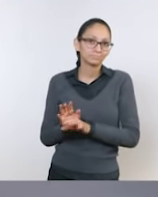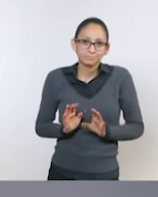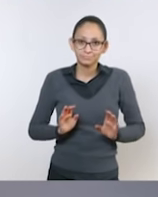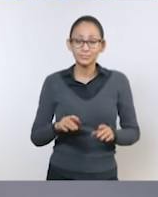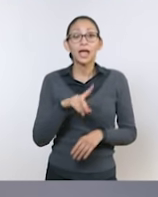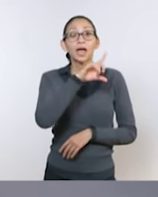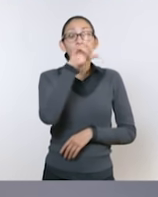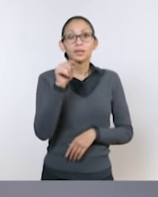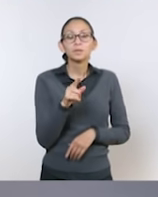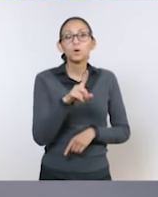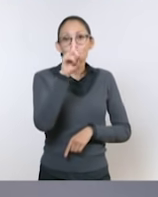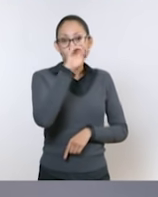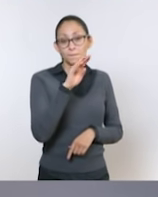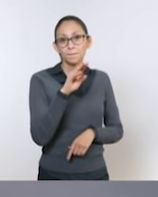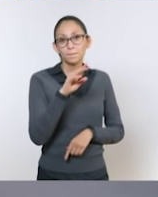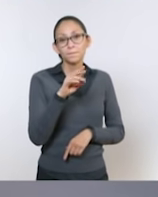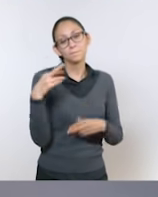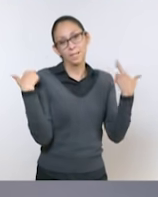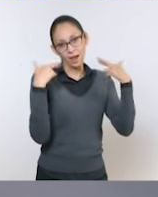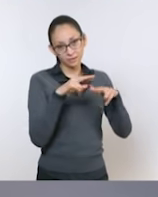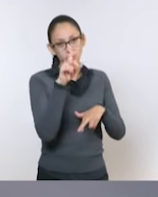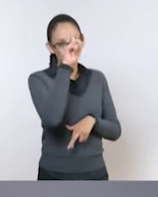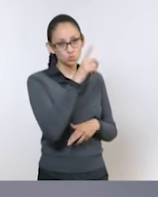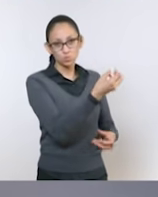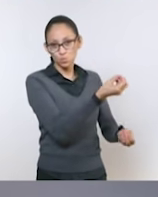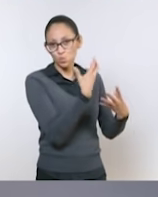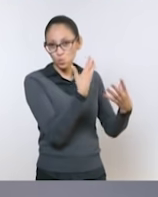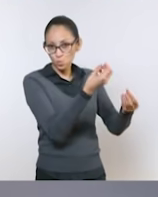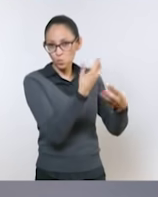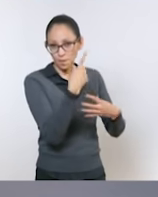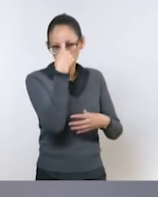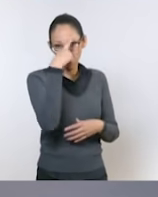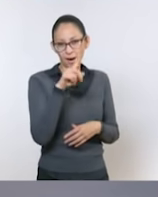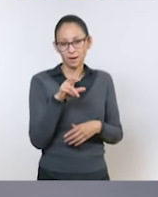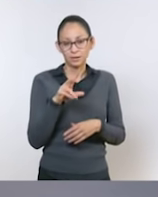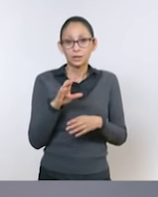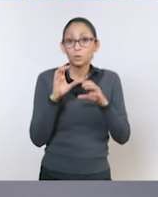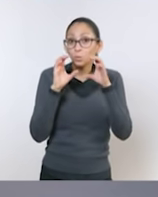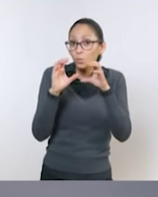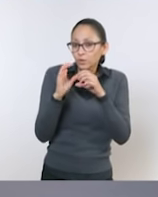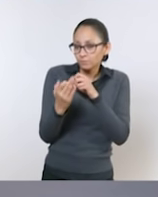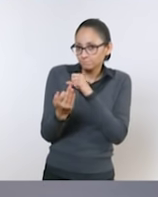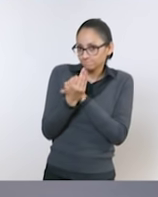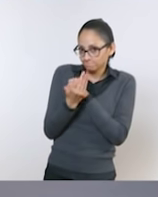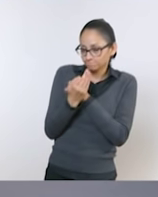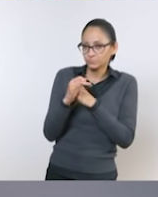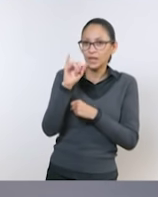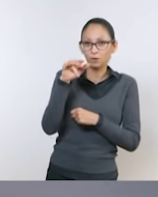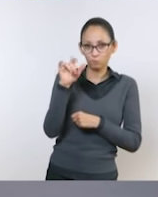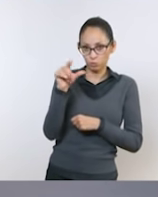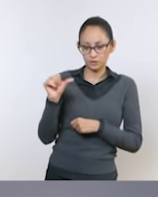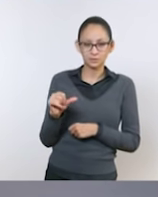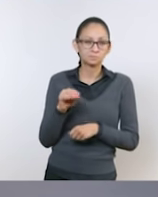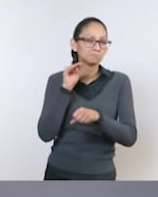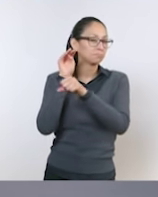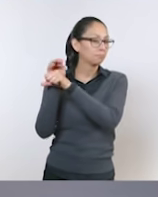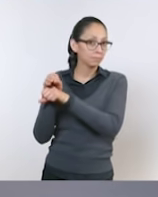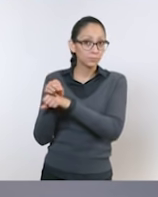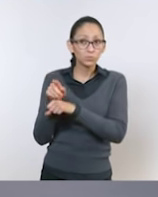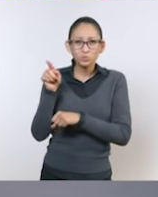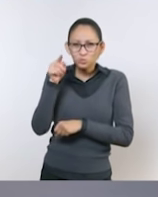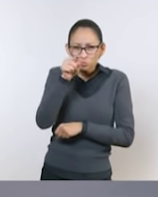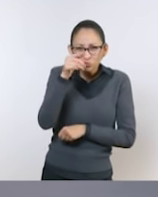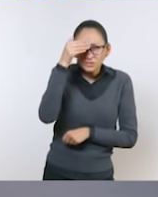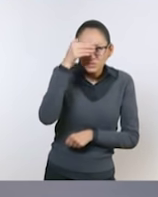caso. Tampoco no hizo caso a los consejos que dio la profesora a los niños del salón para protegerse de la